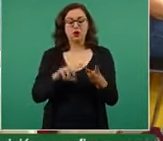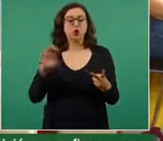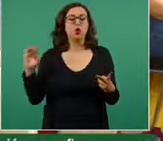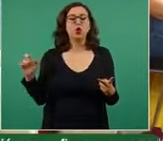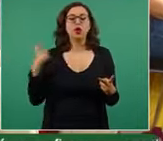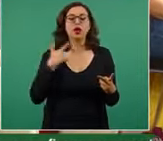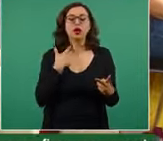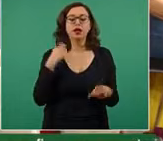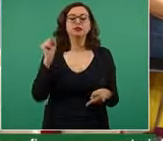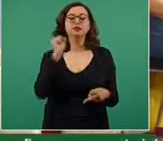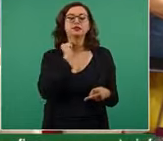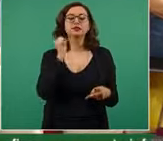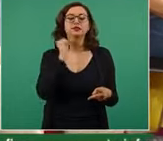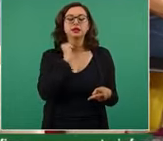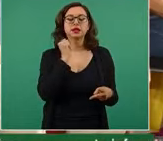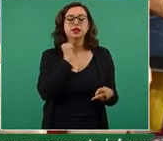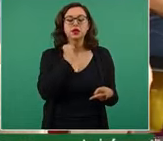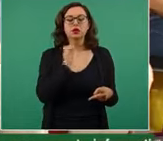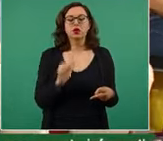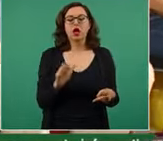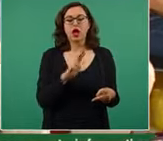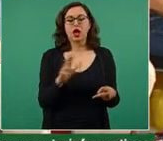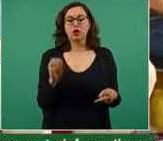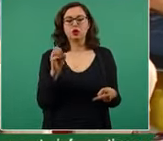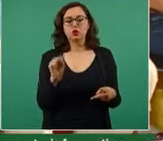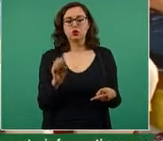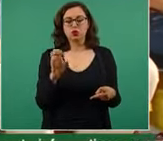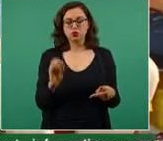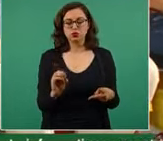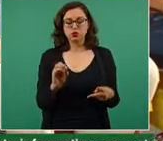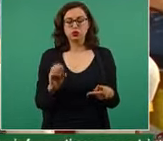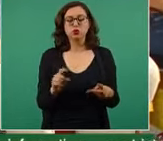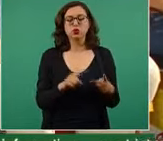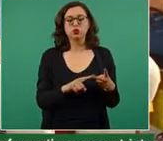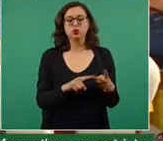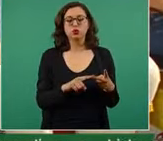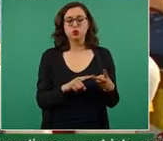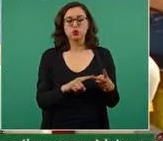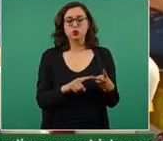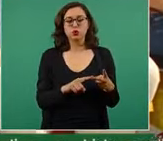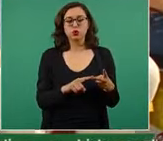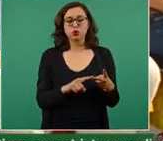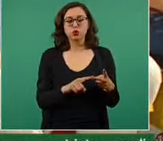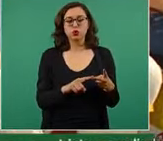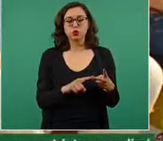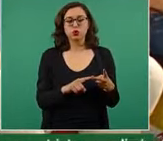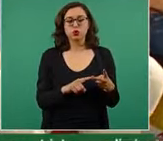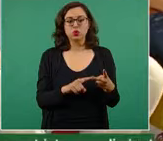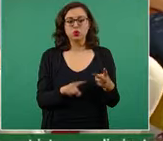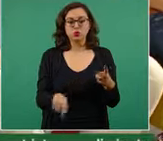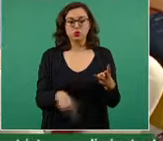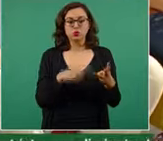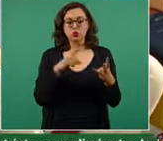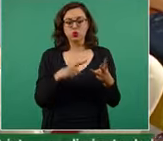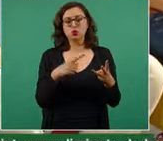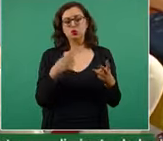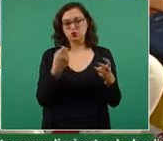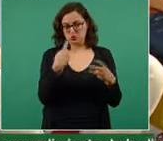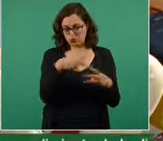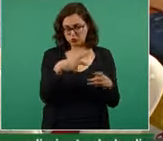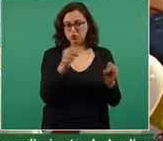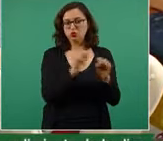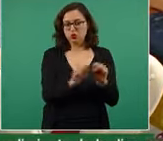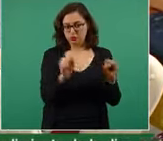Ricardo Barroso, ahora actualmente su sobrino Francisco